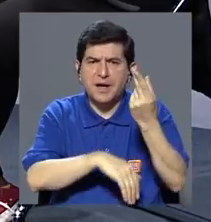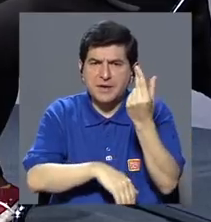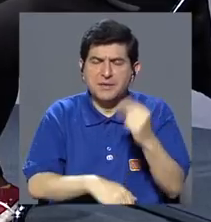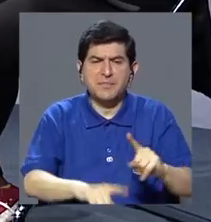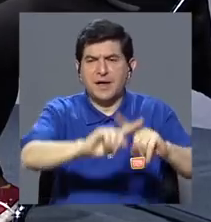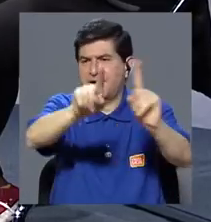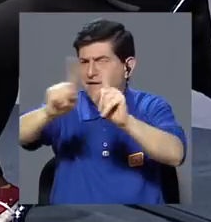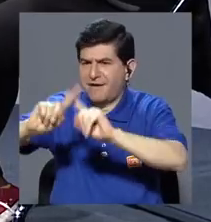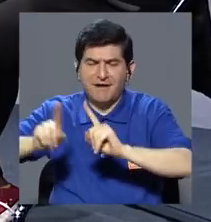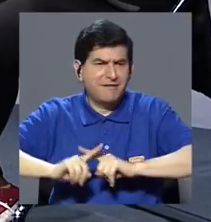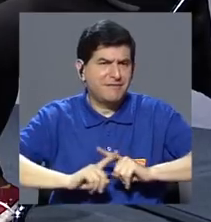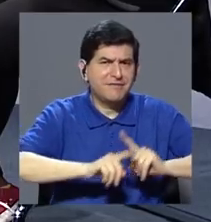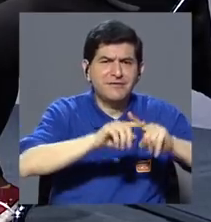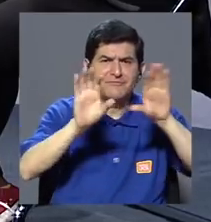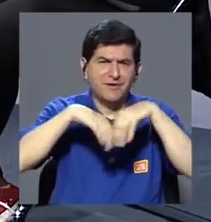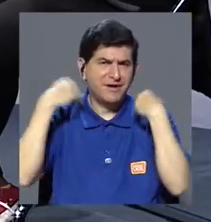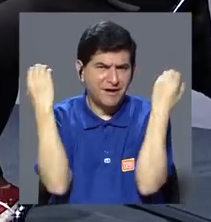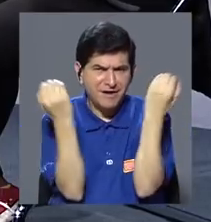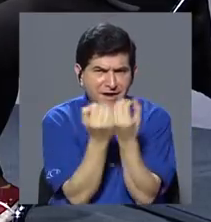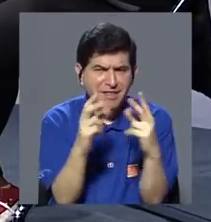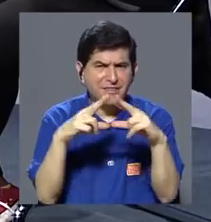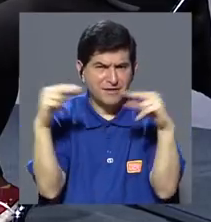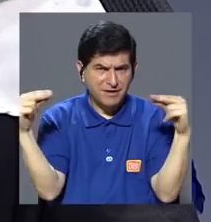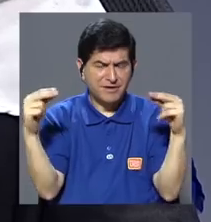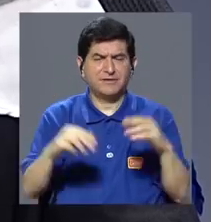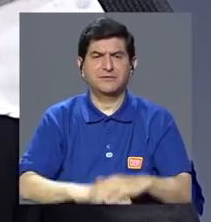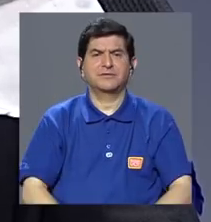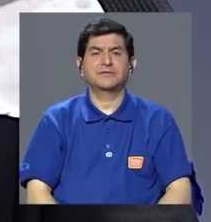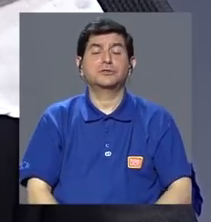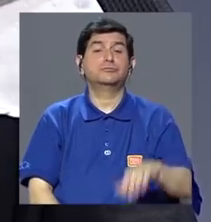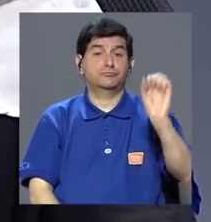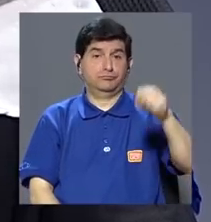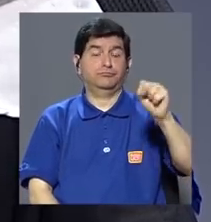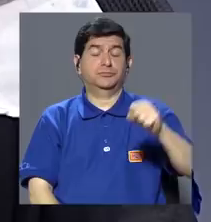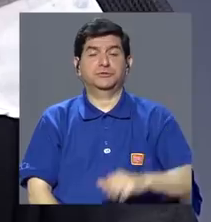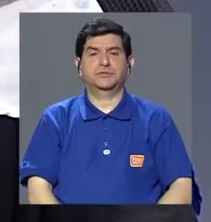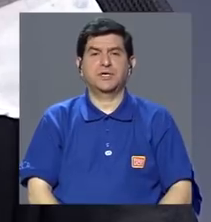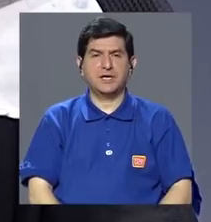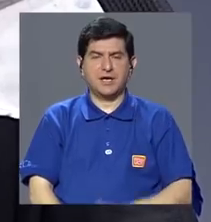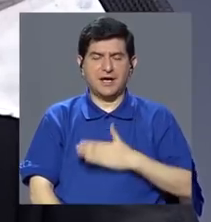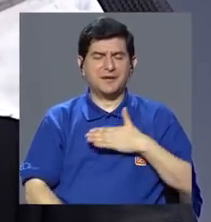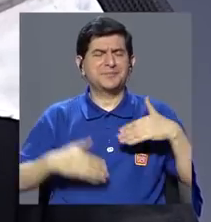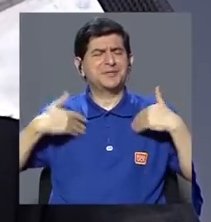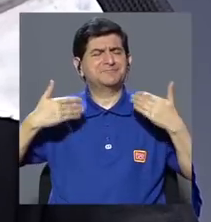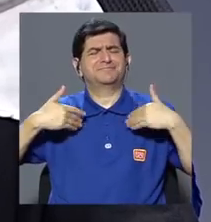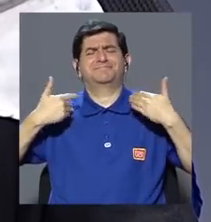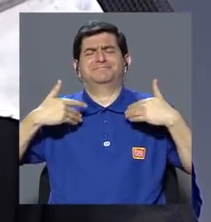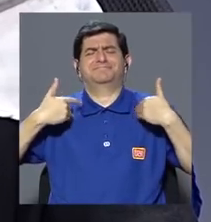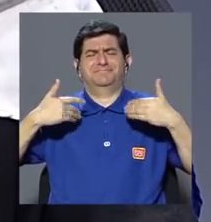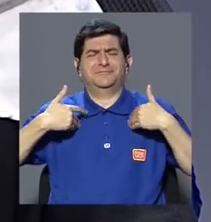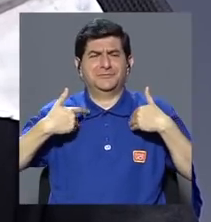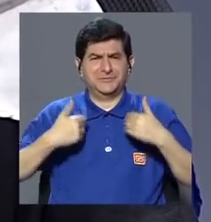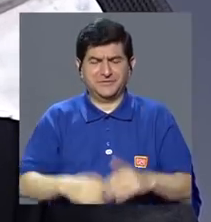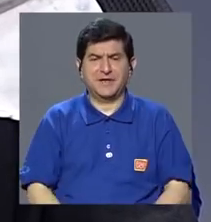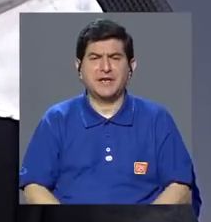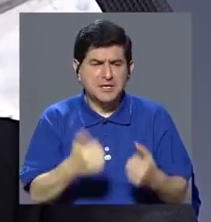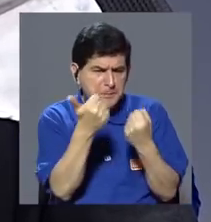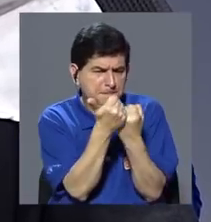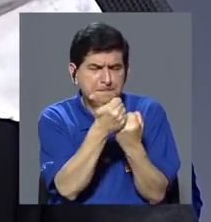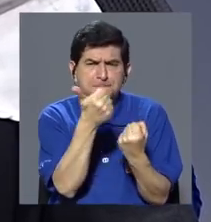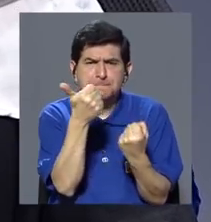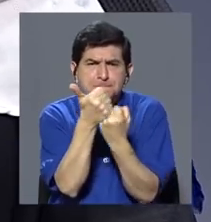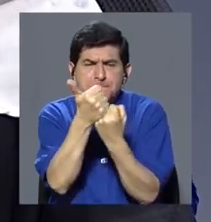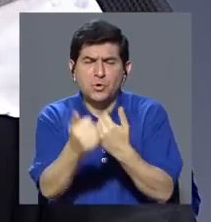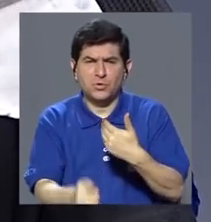diferentes organizaciones y nicaragua sí eso me puso muy contenta y feliz del respaldo del